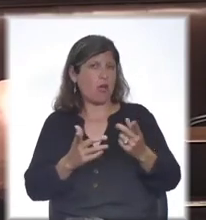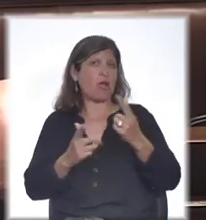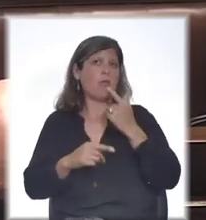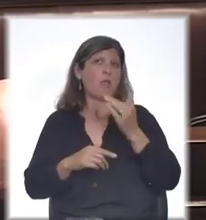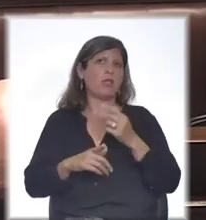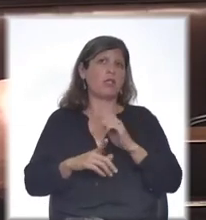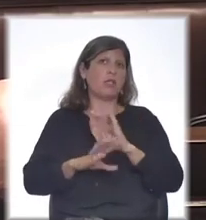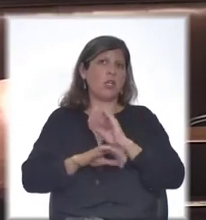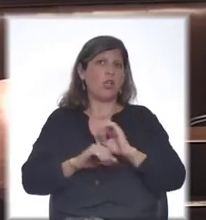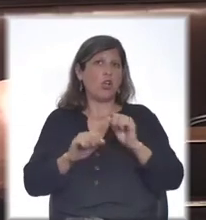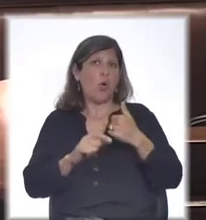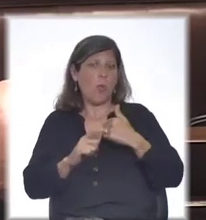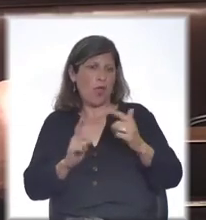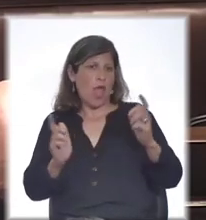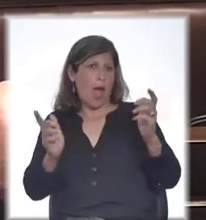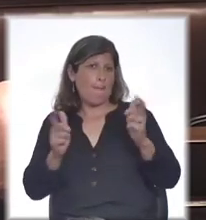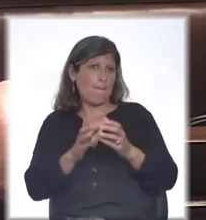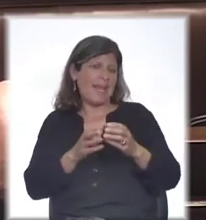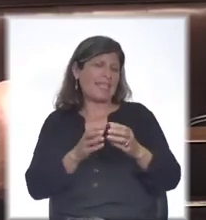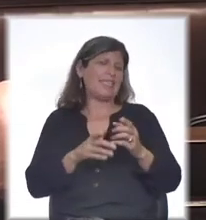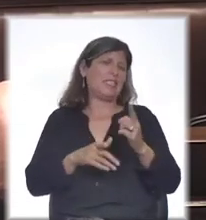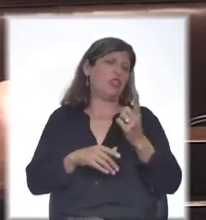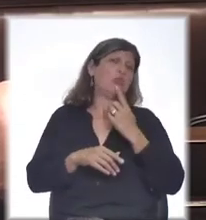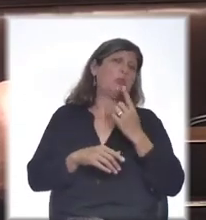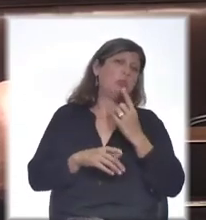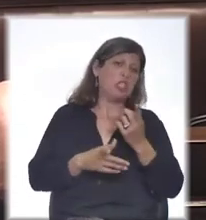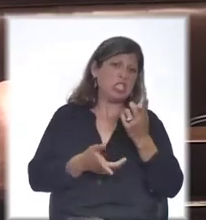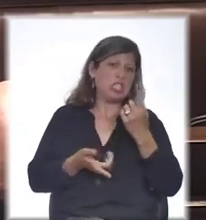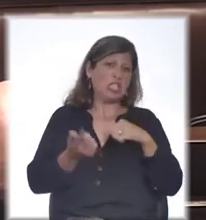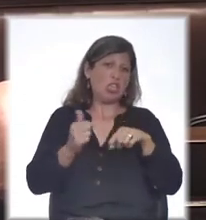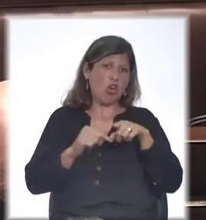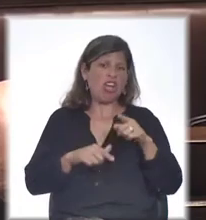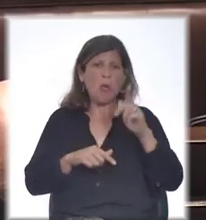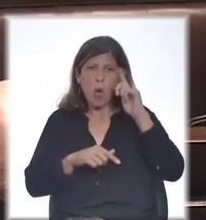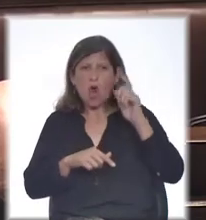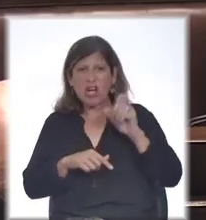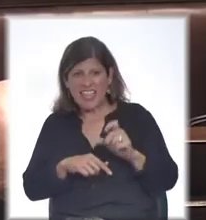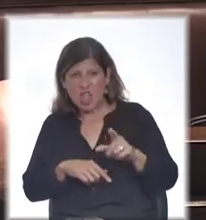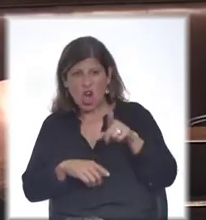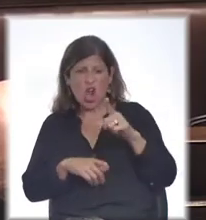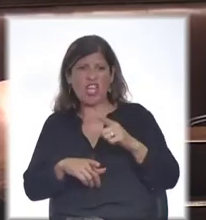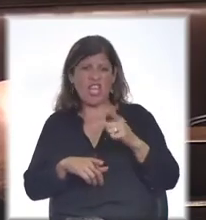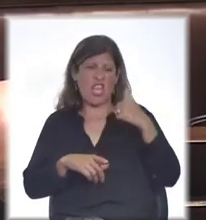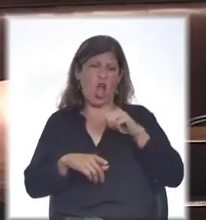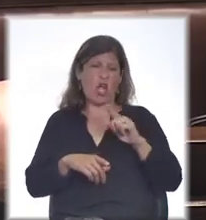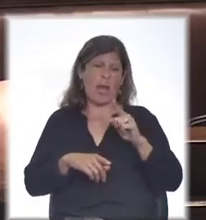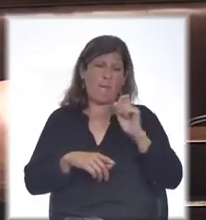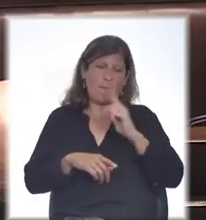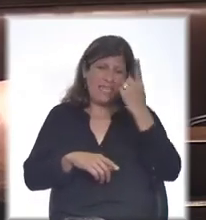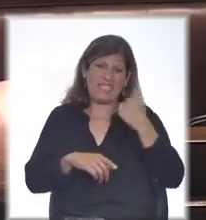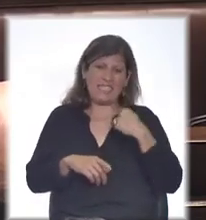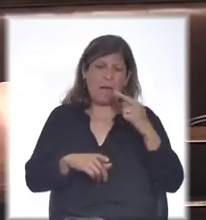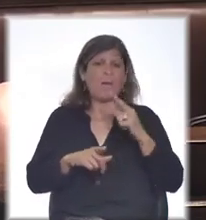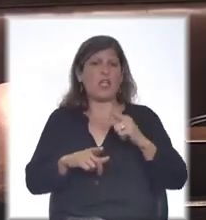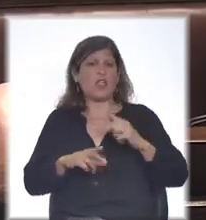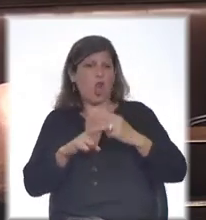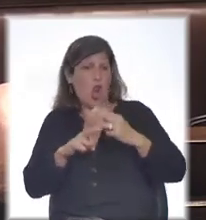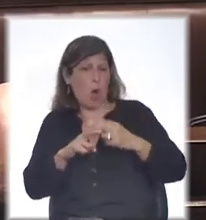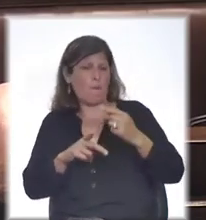no podrán constituir partidos políticos que por su ideología, principios, denominación,